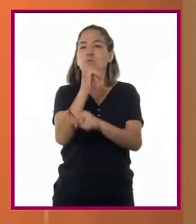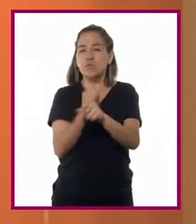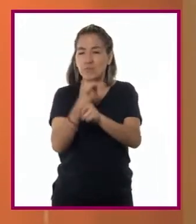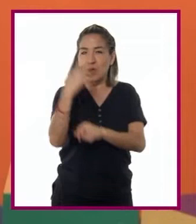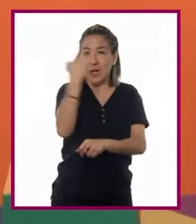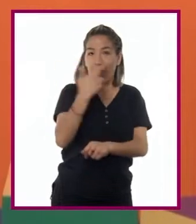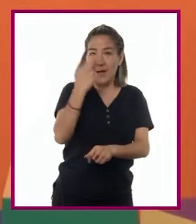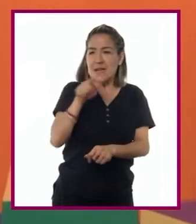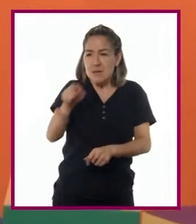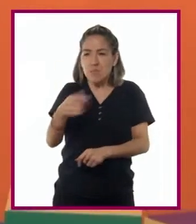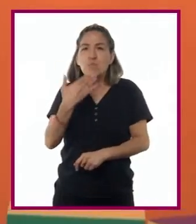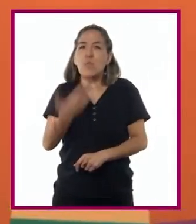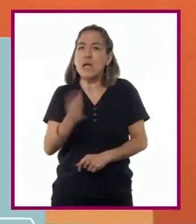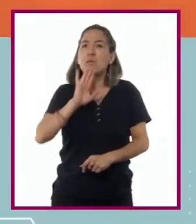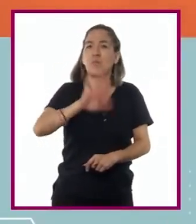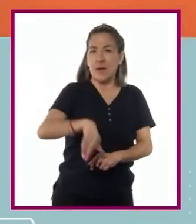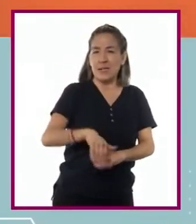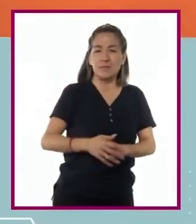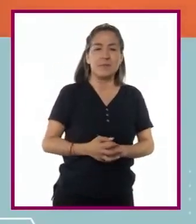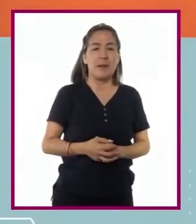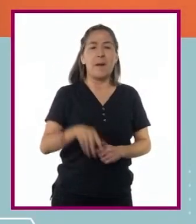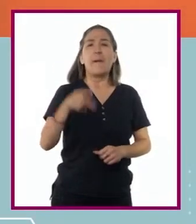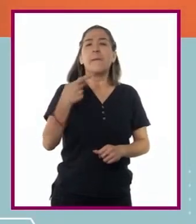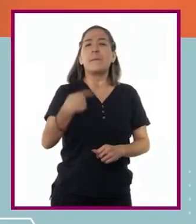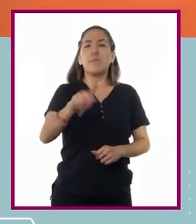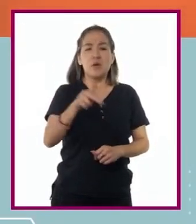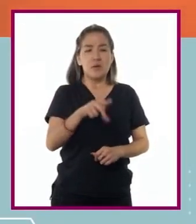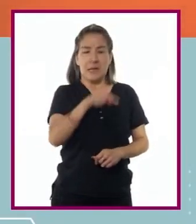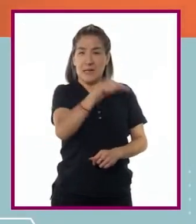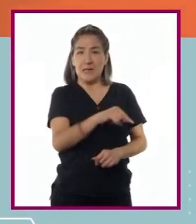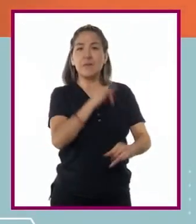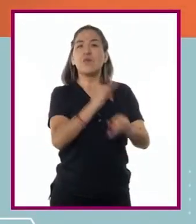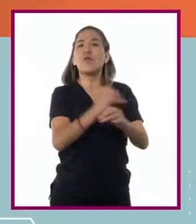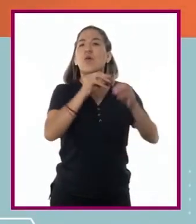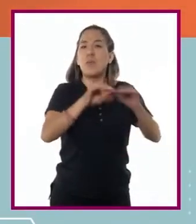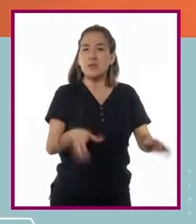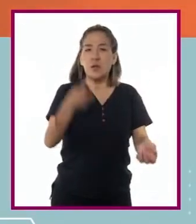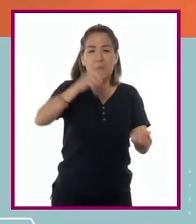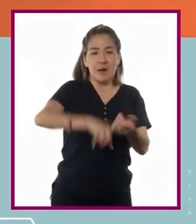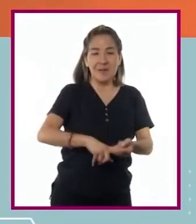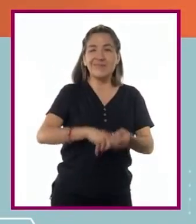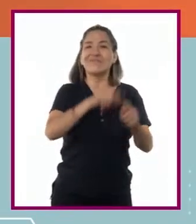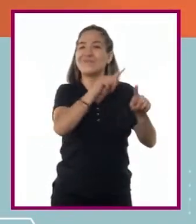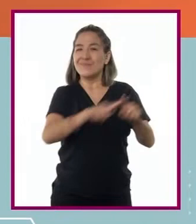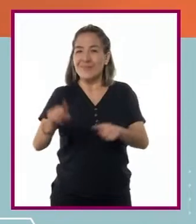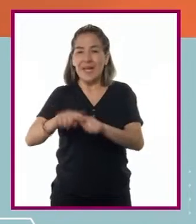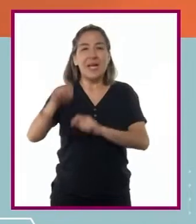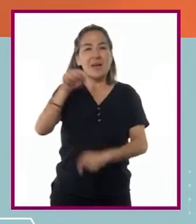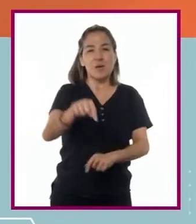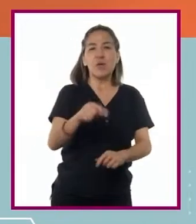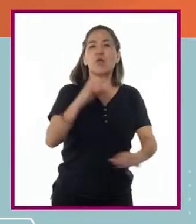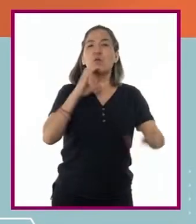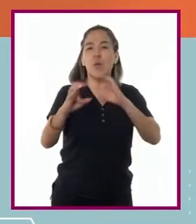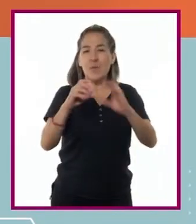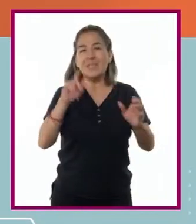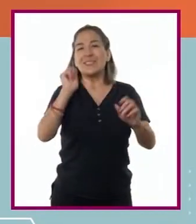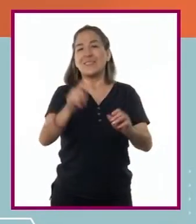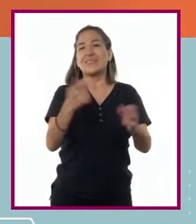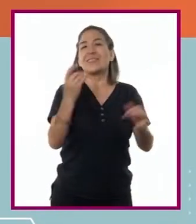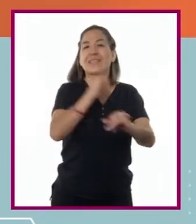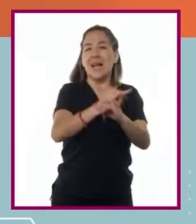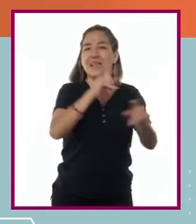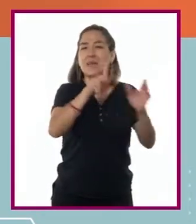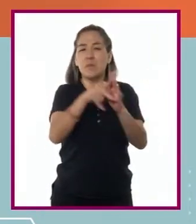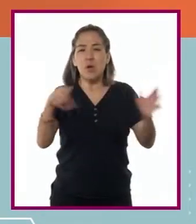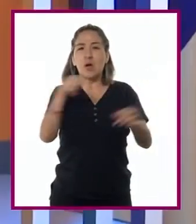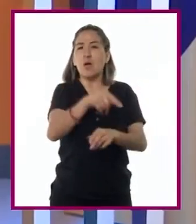que les llega. Pero, ¿cómo saber si la información que se promueve en los distintos medios de comunicación tiene